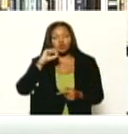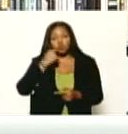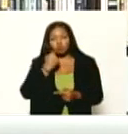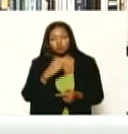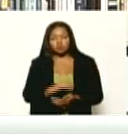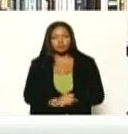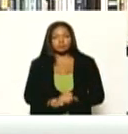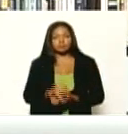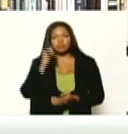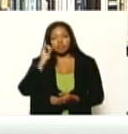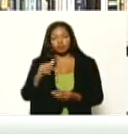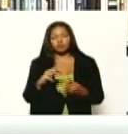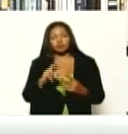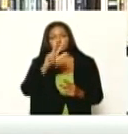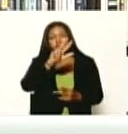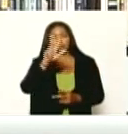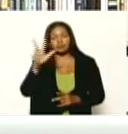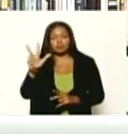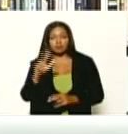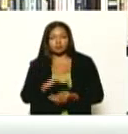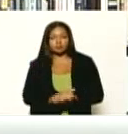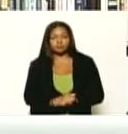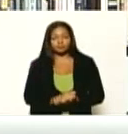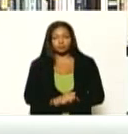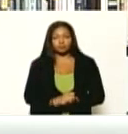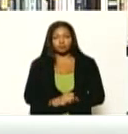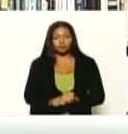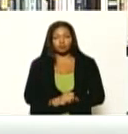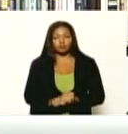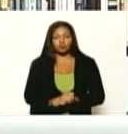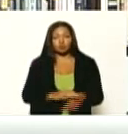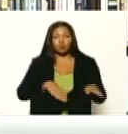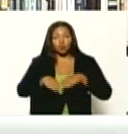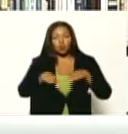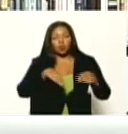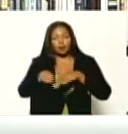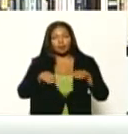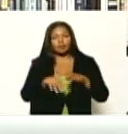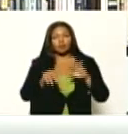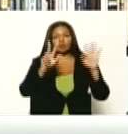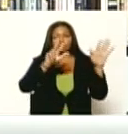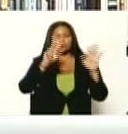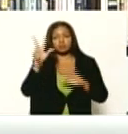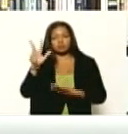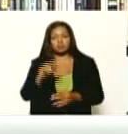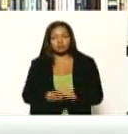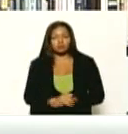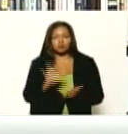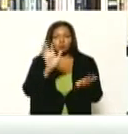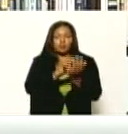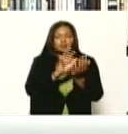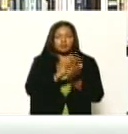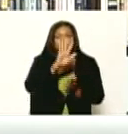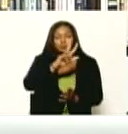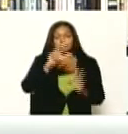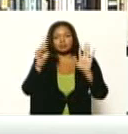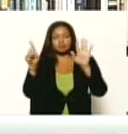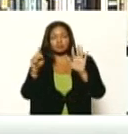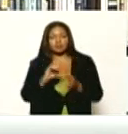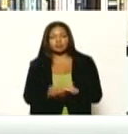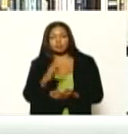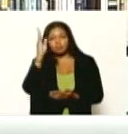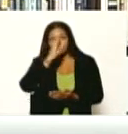Yaracuy 83, Cojedes 83, están empatados Yaracuy y Cojedes. No, Esparta 56,